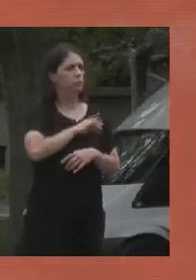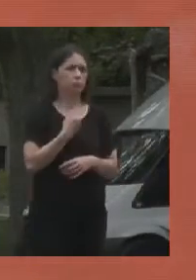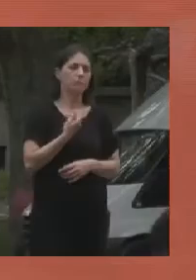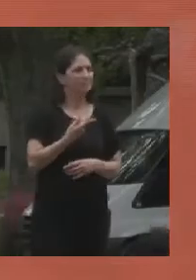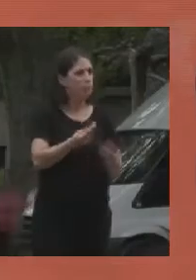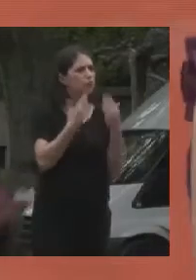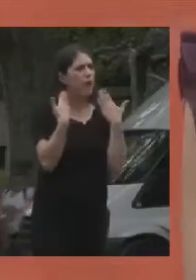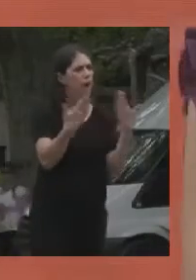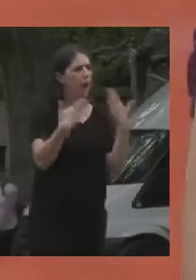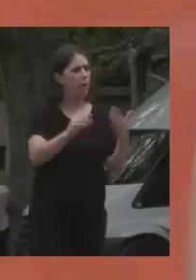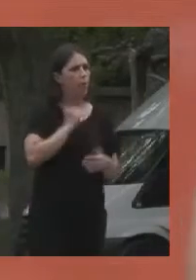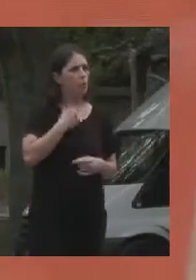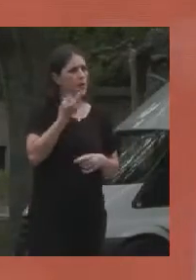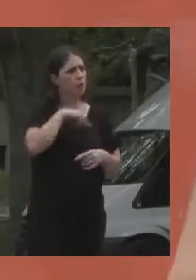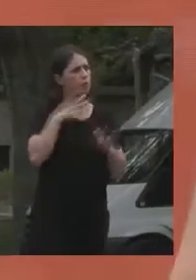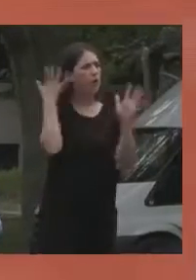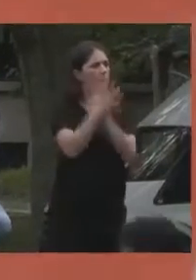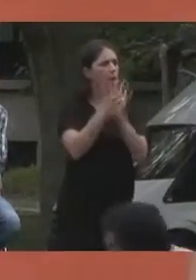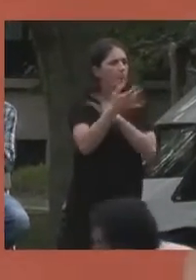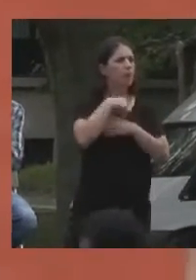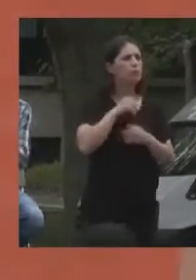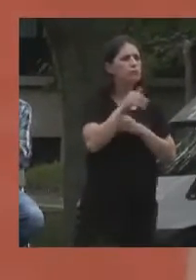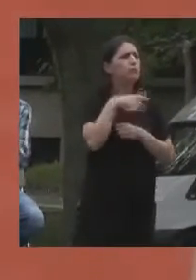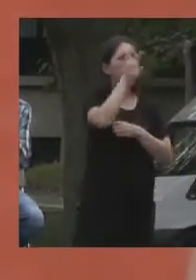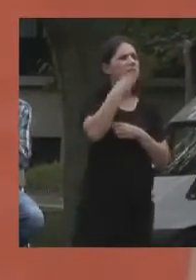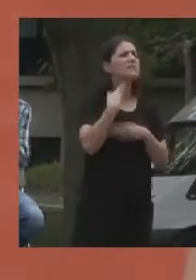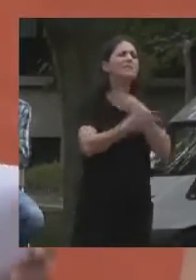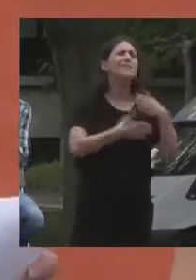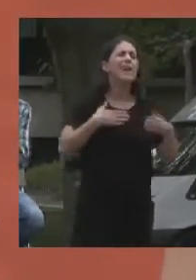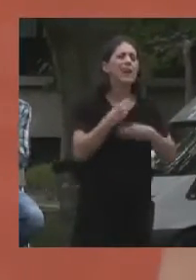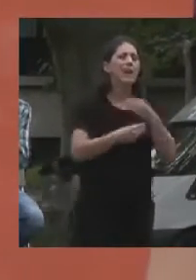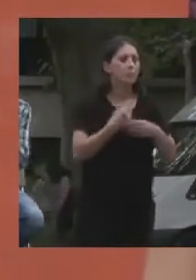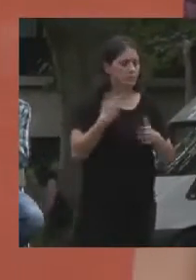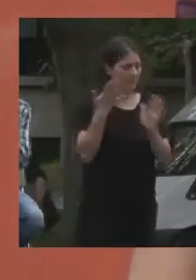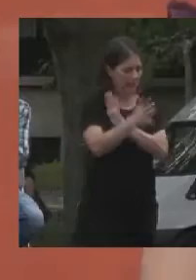dar a oportunidade de explicar o que queremos para o noso país.